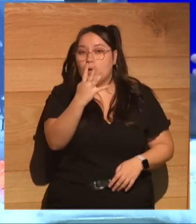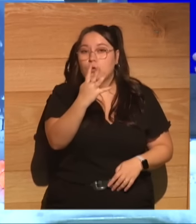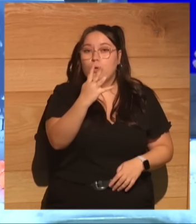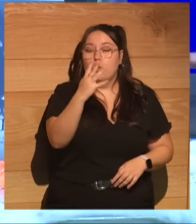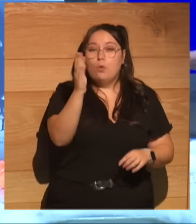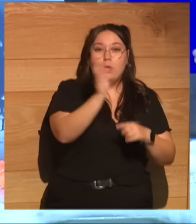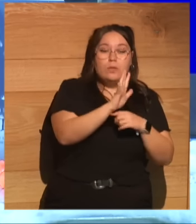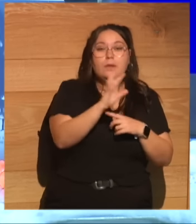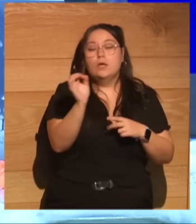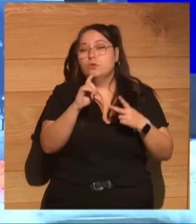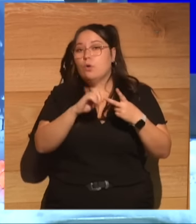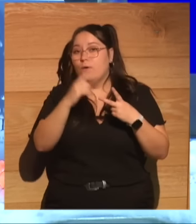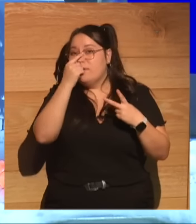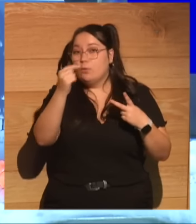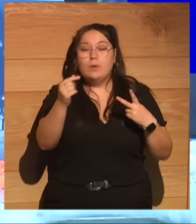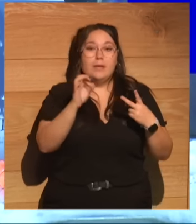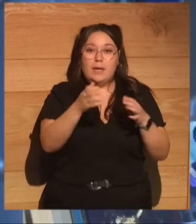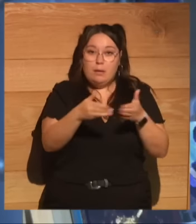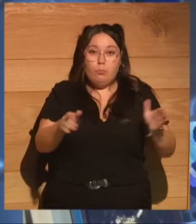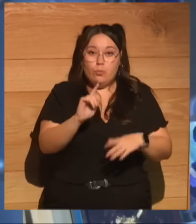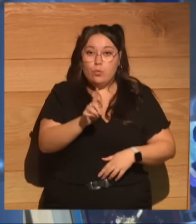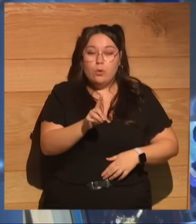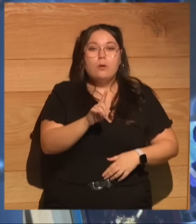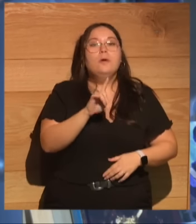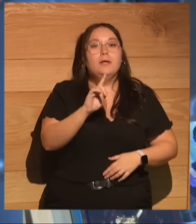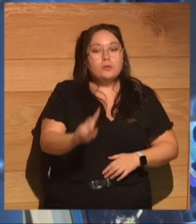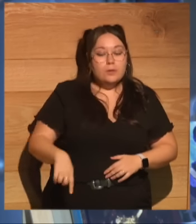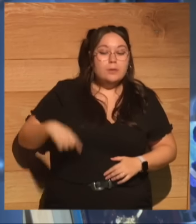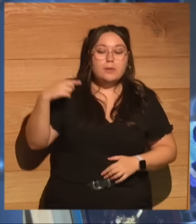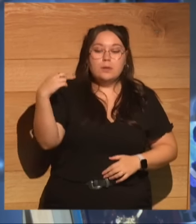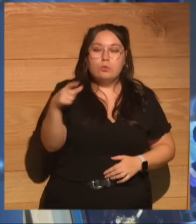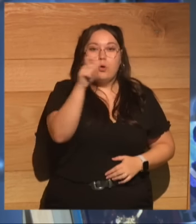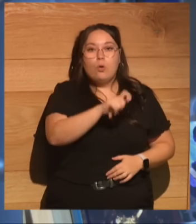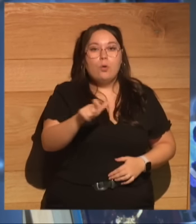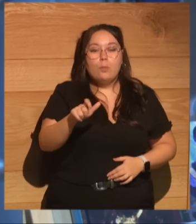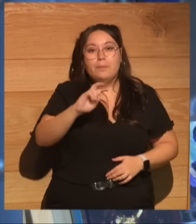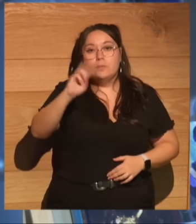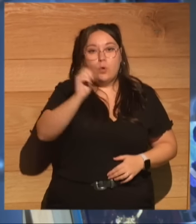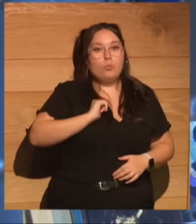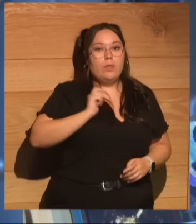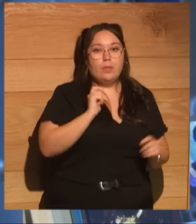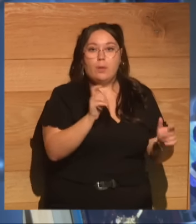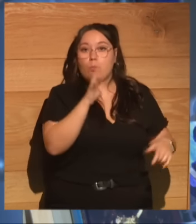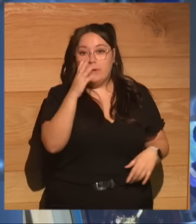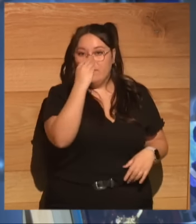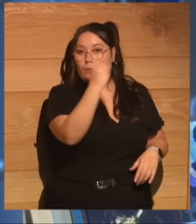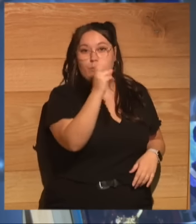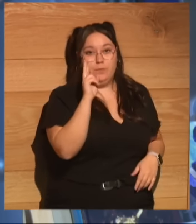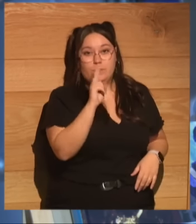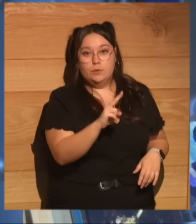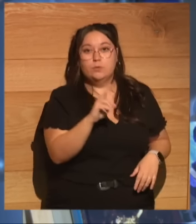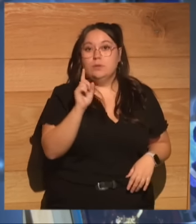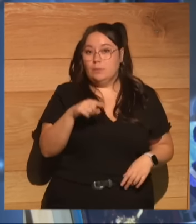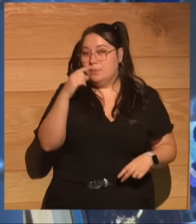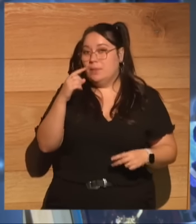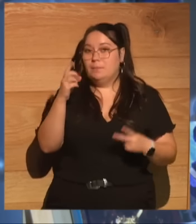ese Frankenweenie que no se estrena, sin embargo, es lo que hace que otros le den oportunidades más adelante porque han visto Frankenweenie y han